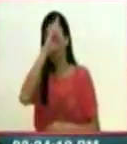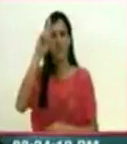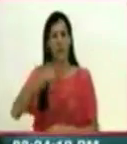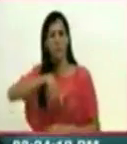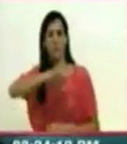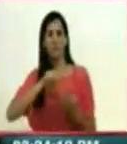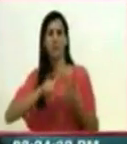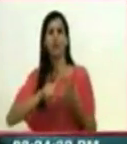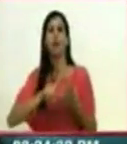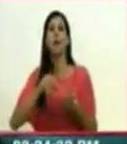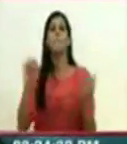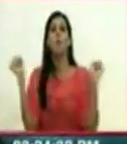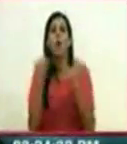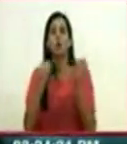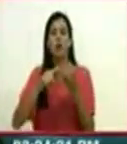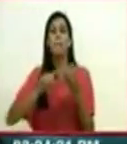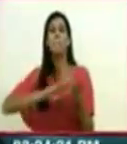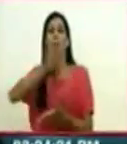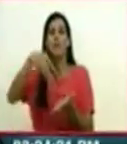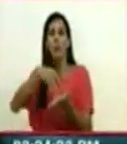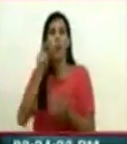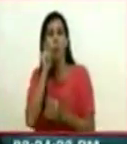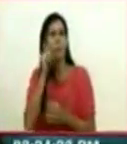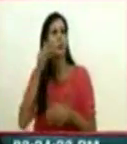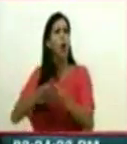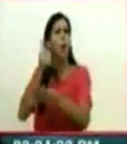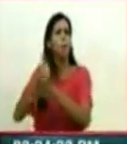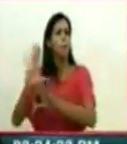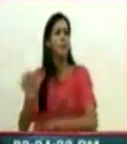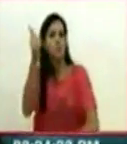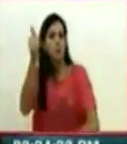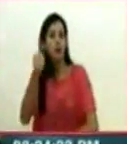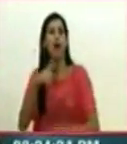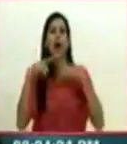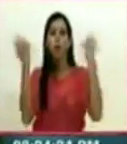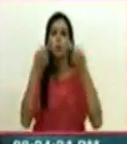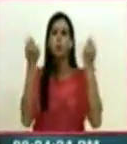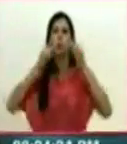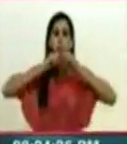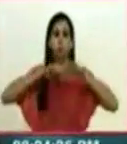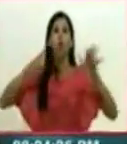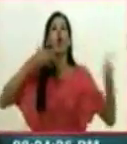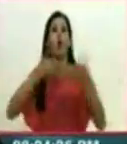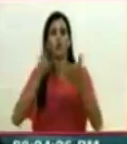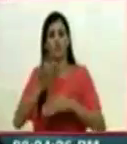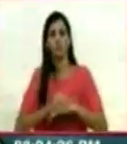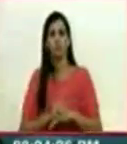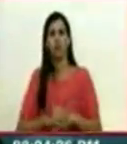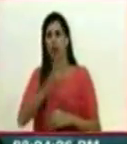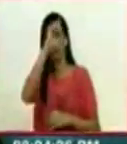denunciado particularmente a ese señor Felipe como el articulador de la campaña contra Venezuela, Madrid,